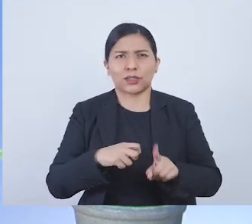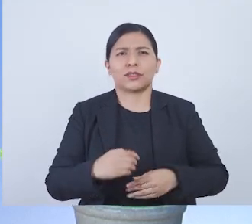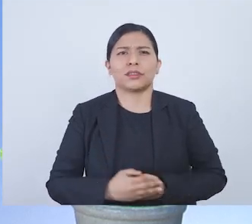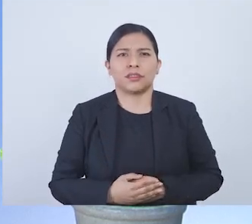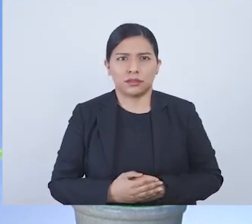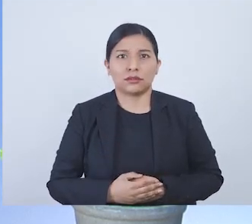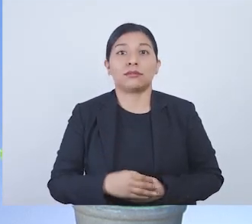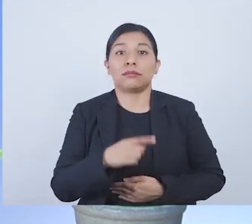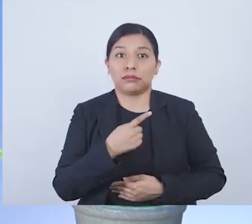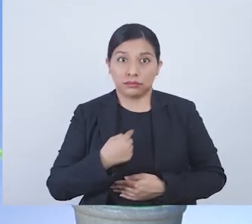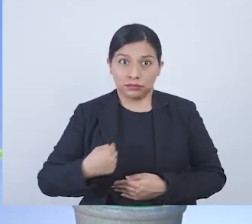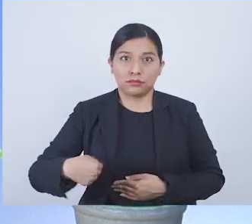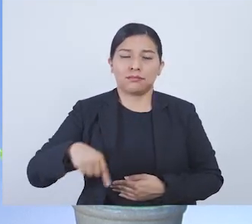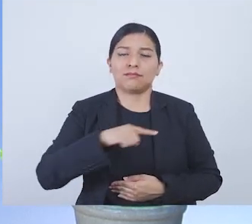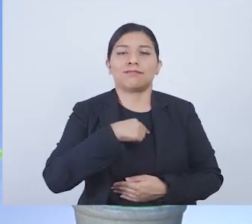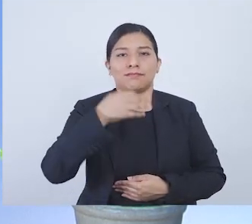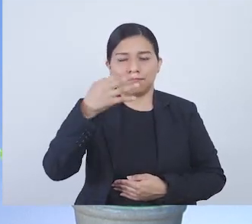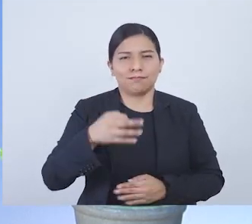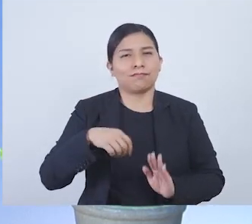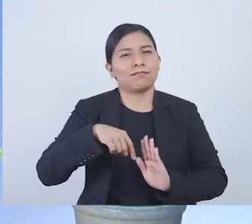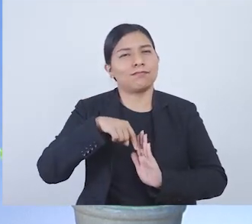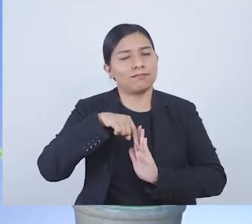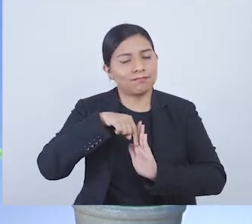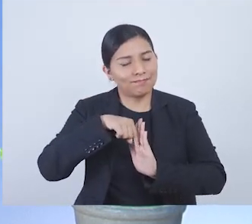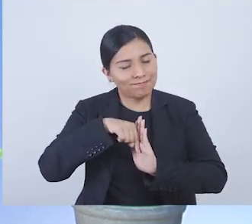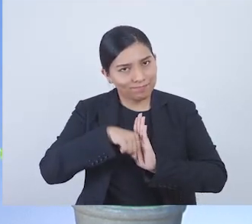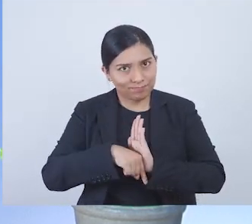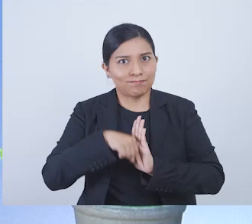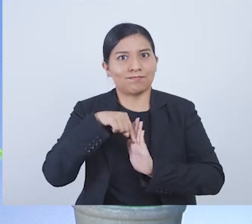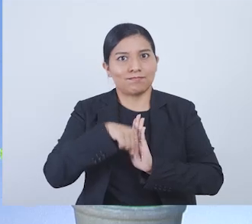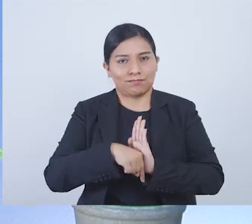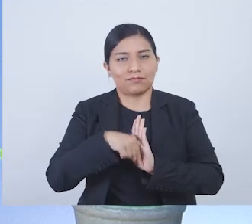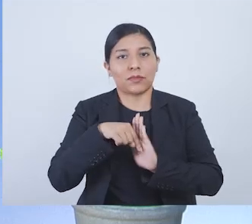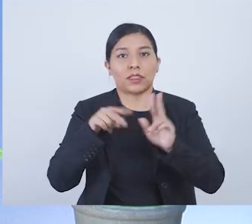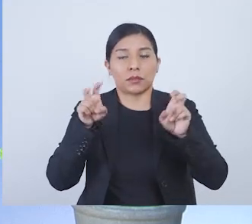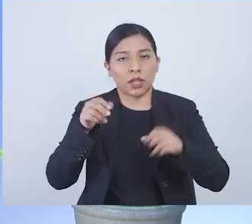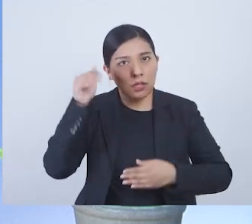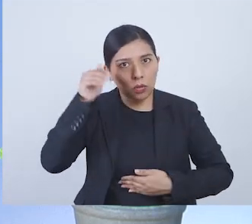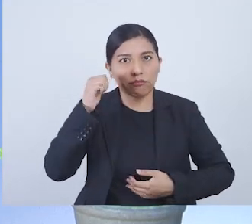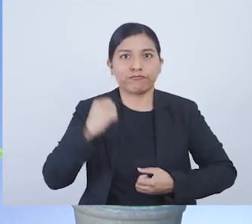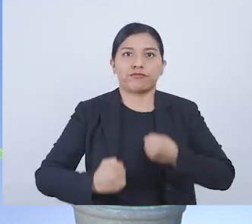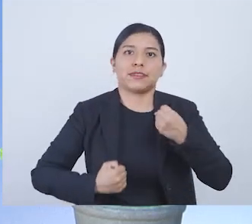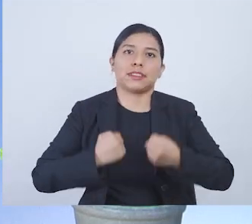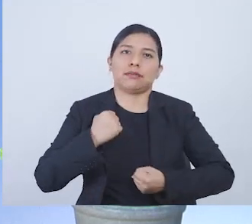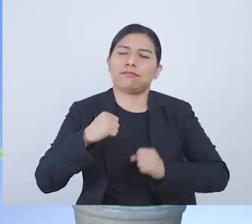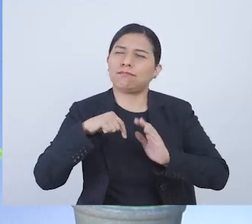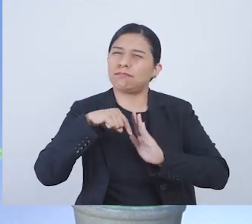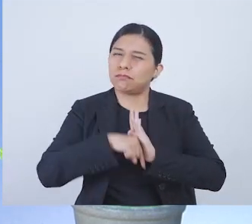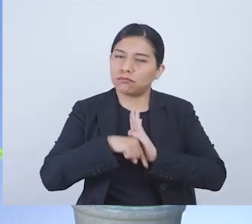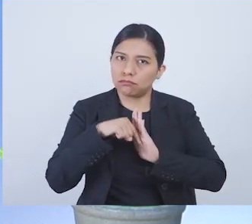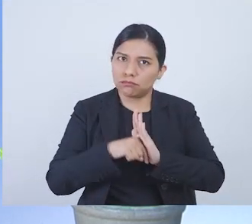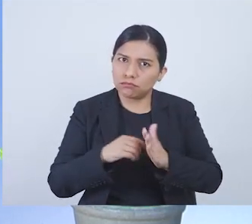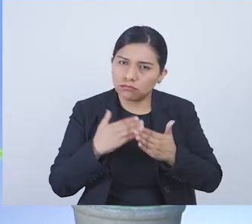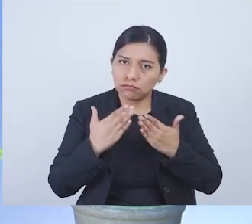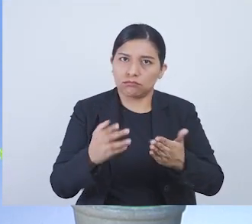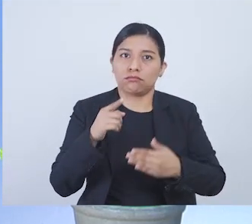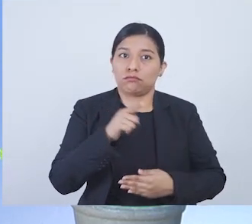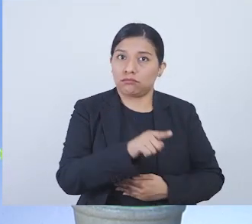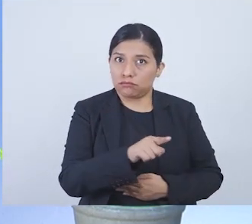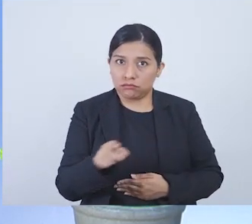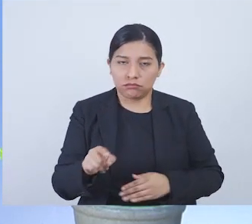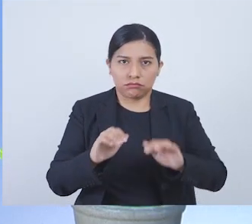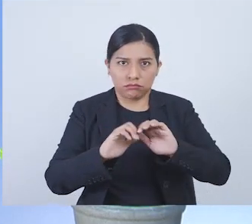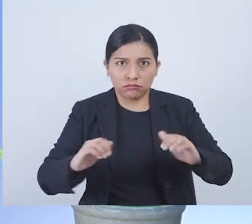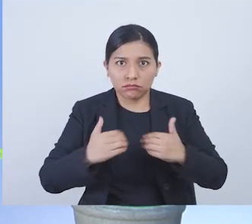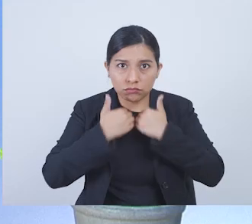que tenemos que profundizar en el papel de la educación física, en entregarles a estos niños y a estos